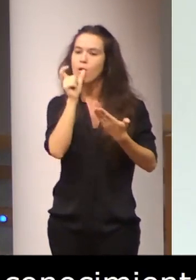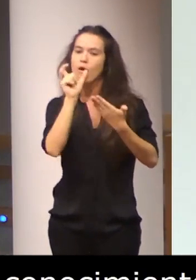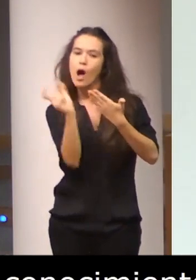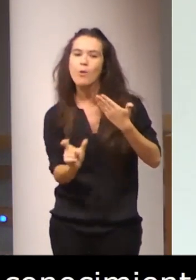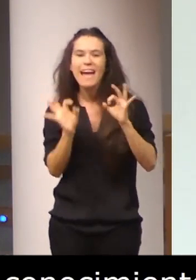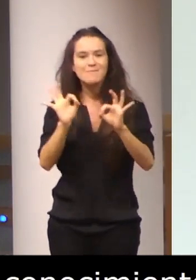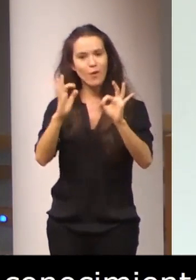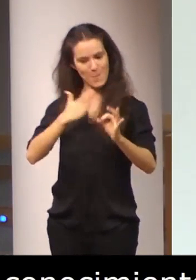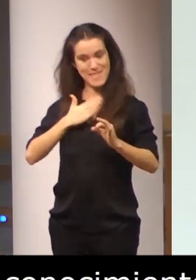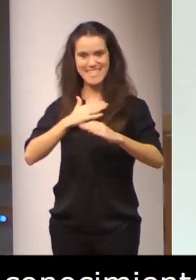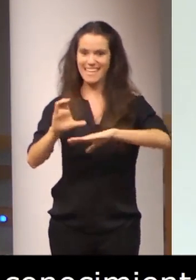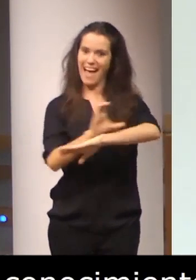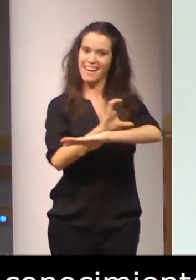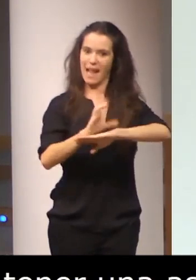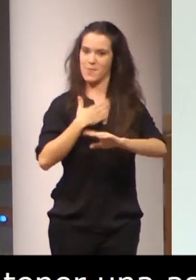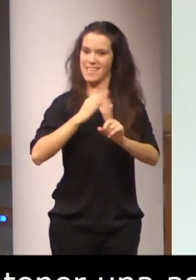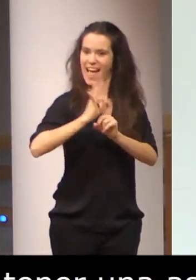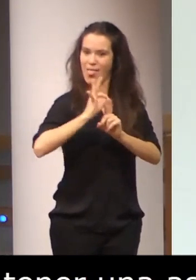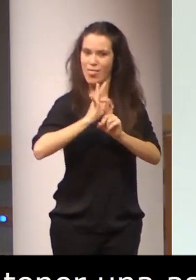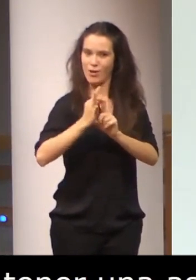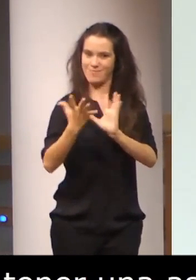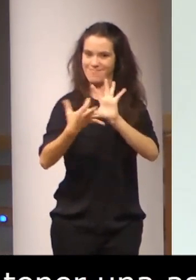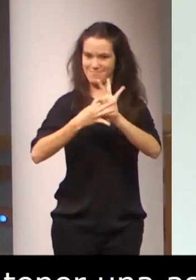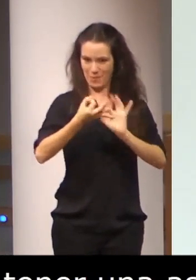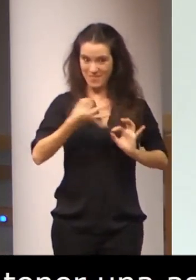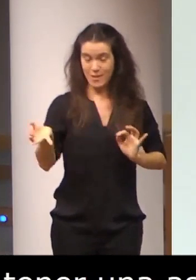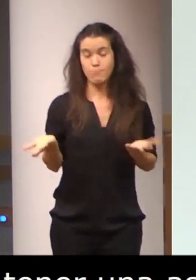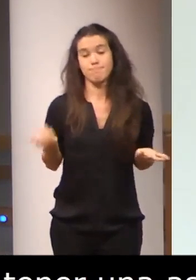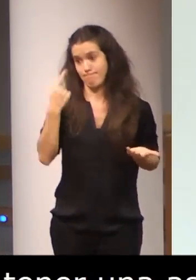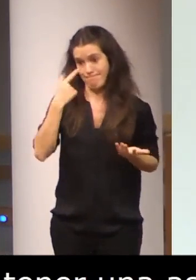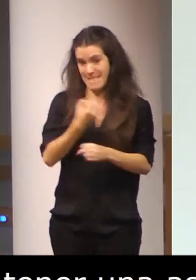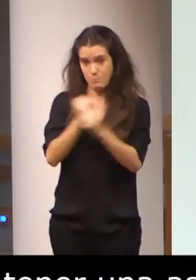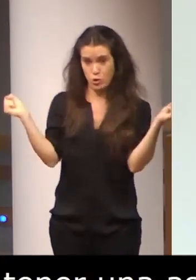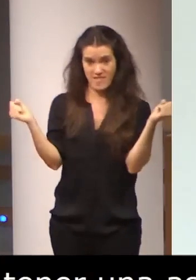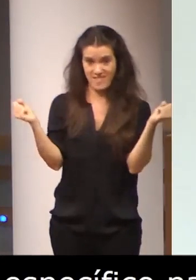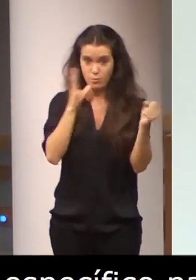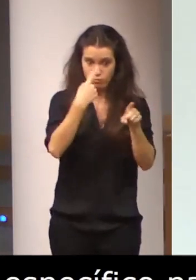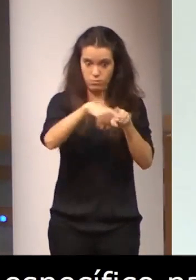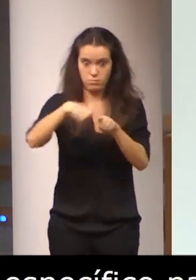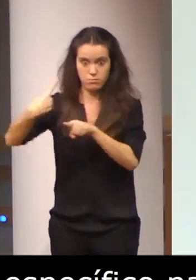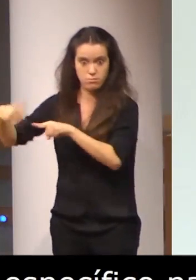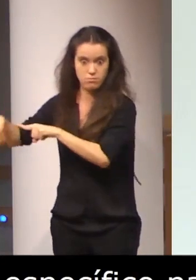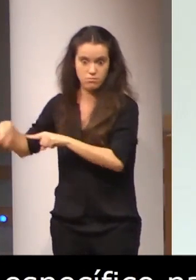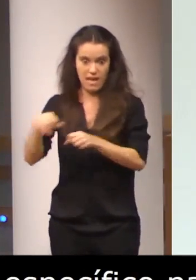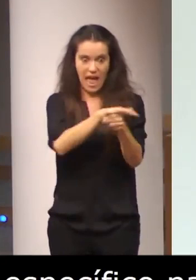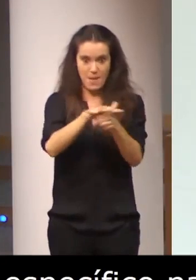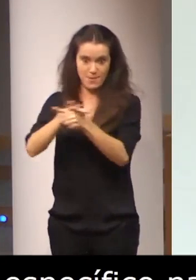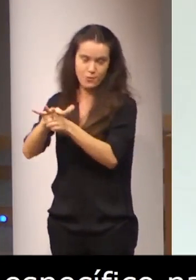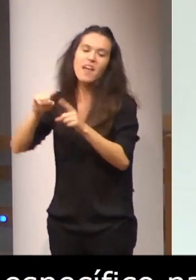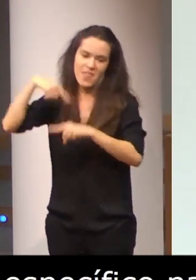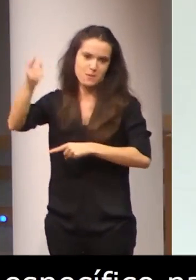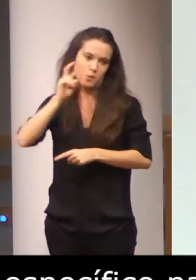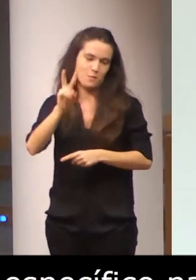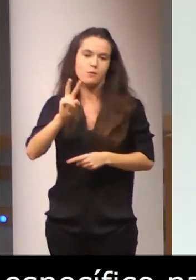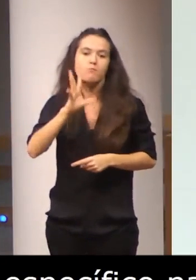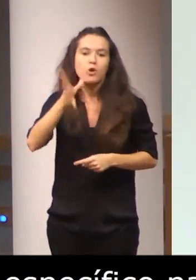para su, su grado, pero claro, esto es imposible, ya veremos al final los motivos, que